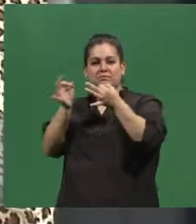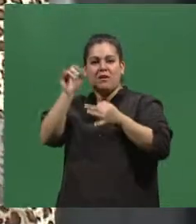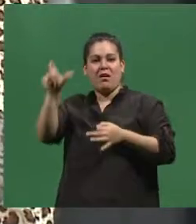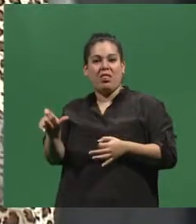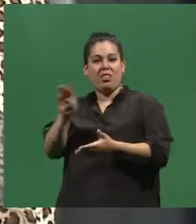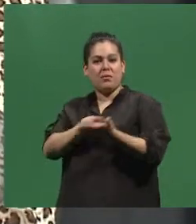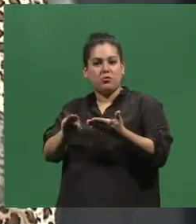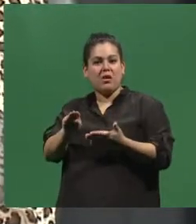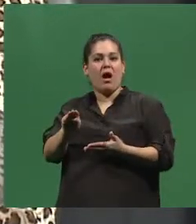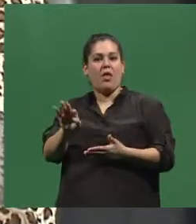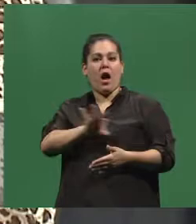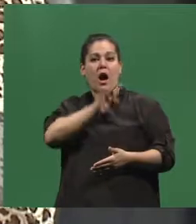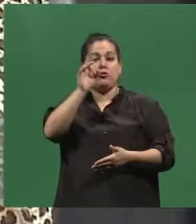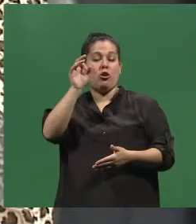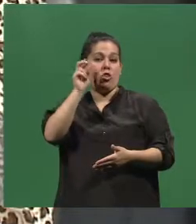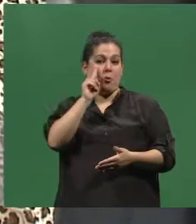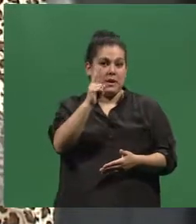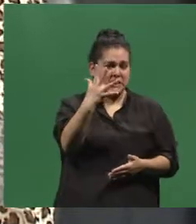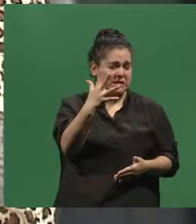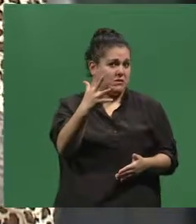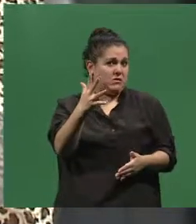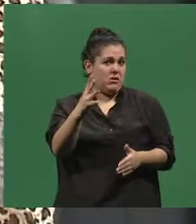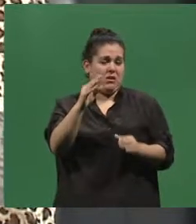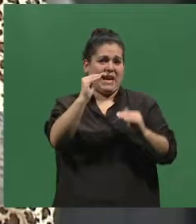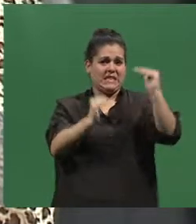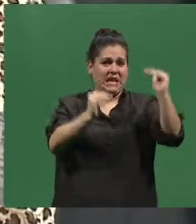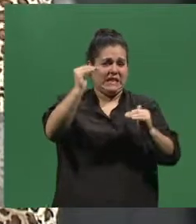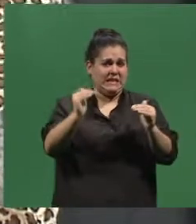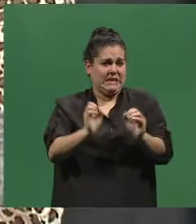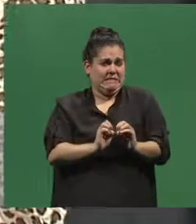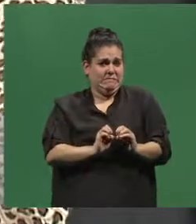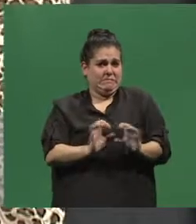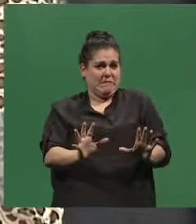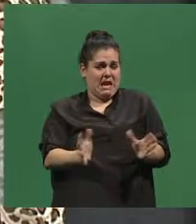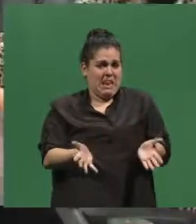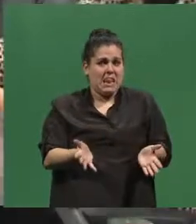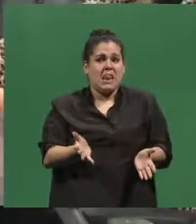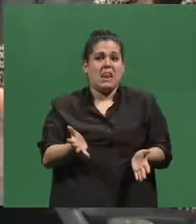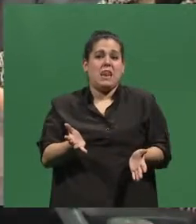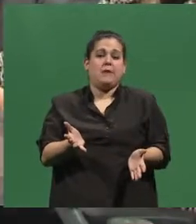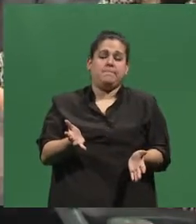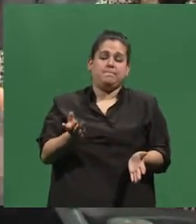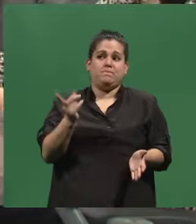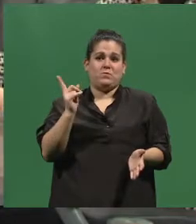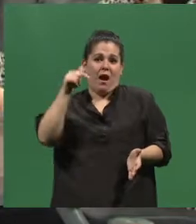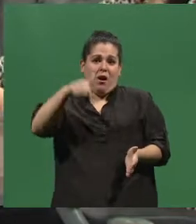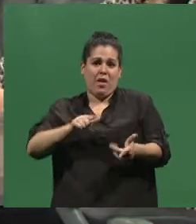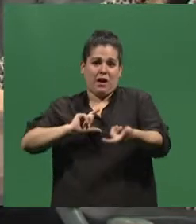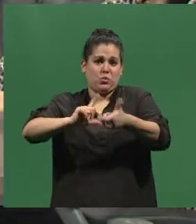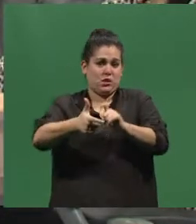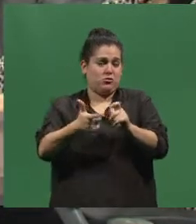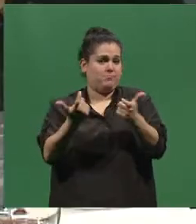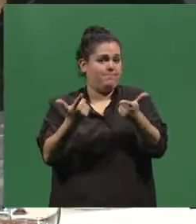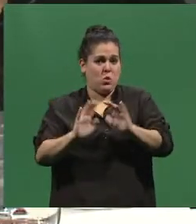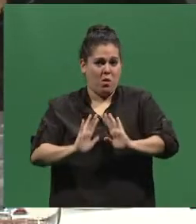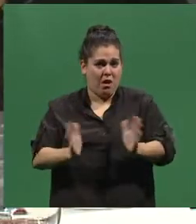año 2005, dieron ya números alarmantes, no me quiero imaginar porque no tenemos actualmente una actualización de